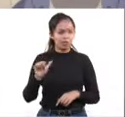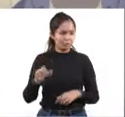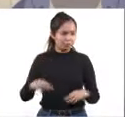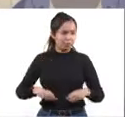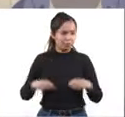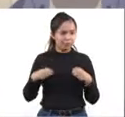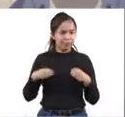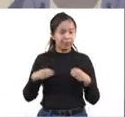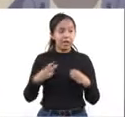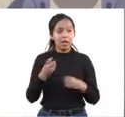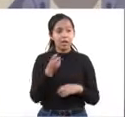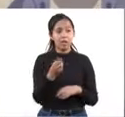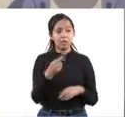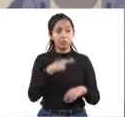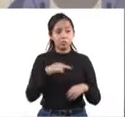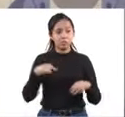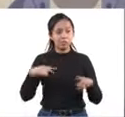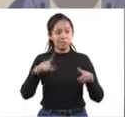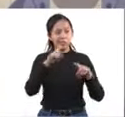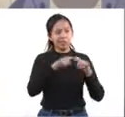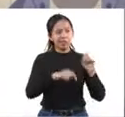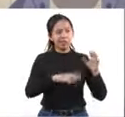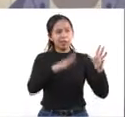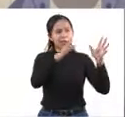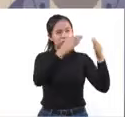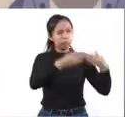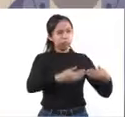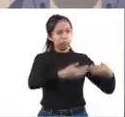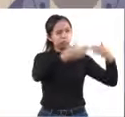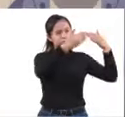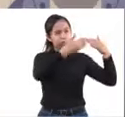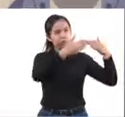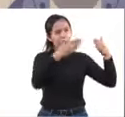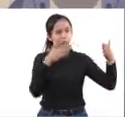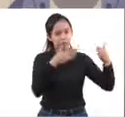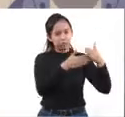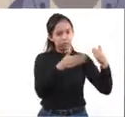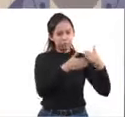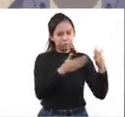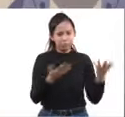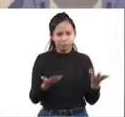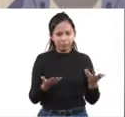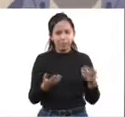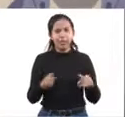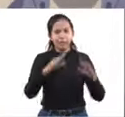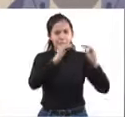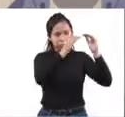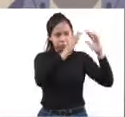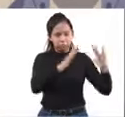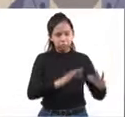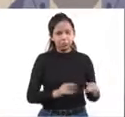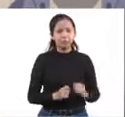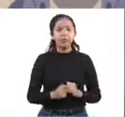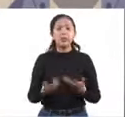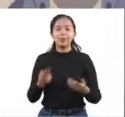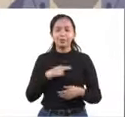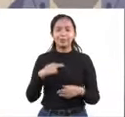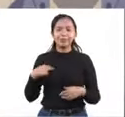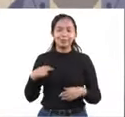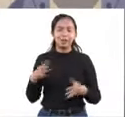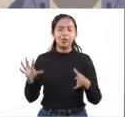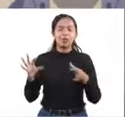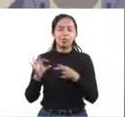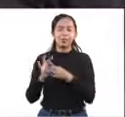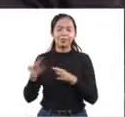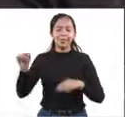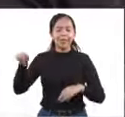muro intelectual, virtual, que aceptamos como si fuéramos de aquí y de allá. Entonces,